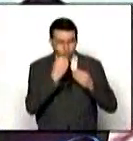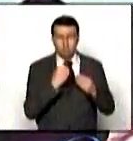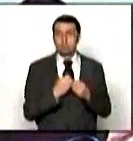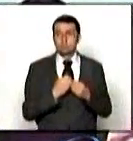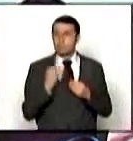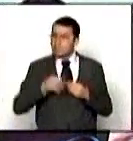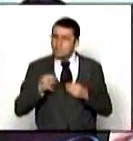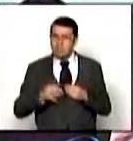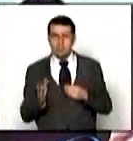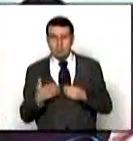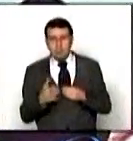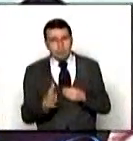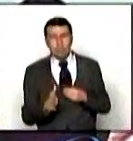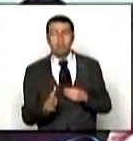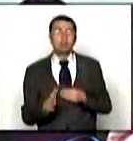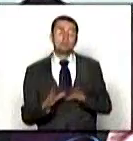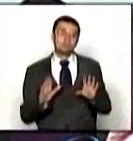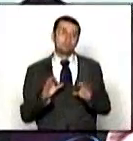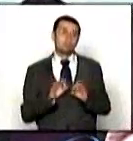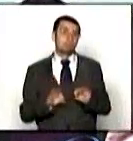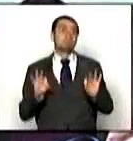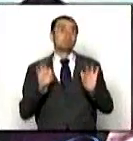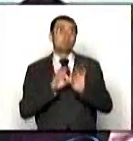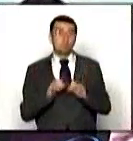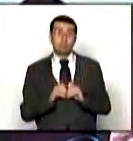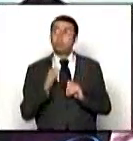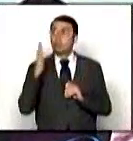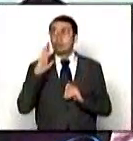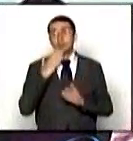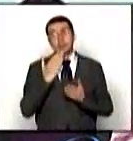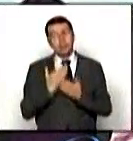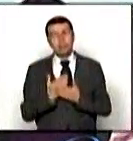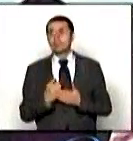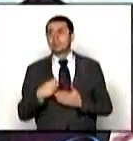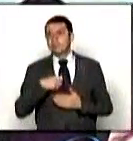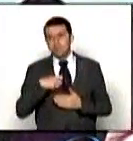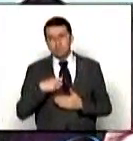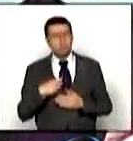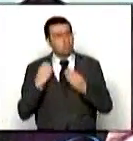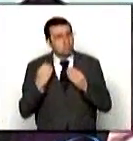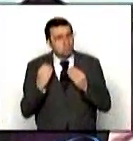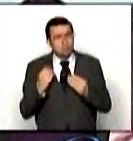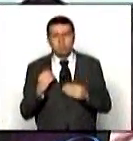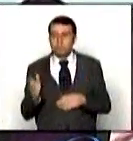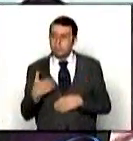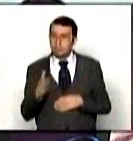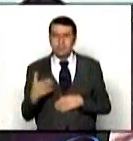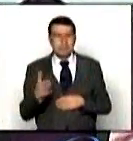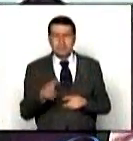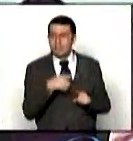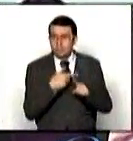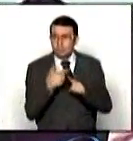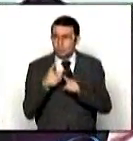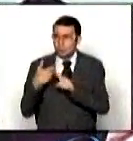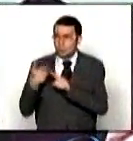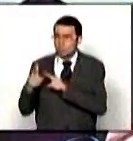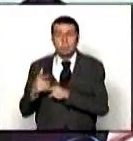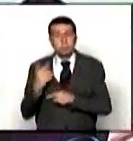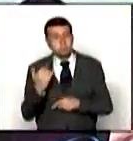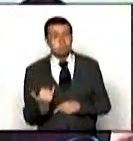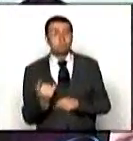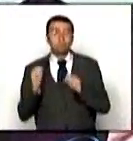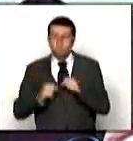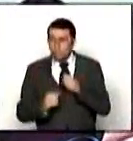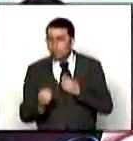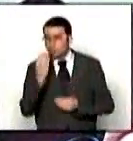sea, pescado, gracias a Dios contamos con un país en el cual se encuentran grandes variedades de este tipo de animal, y podemos consumir